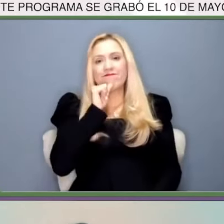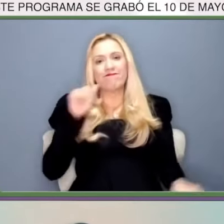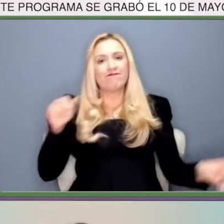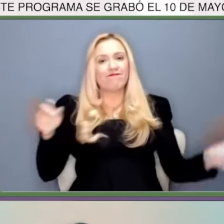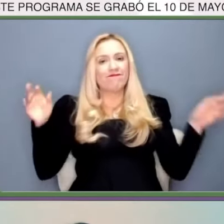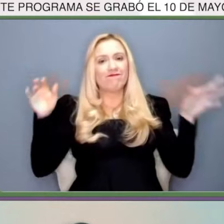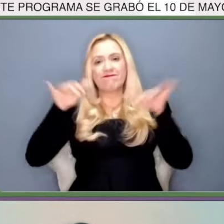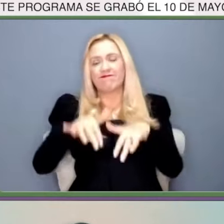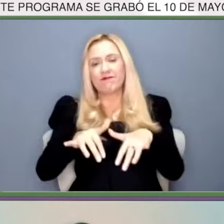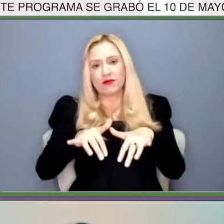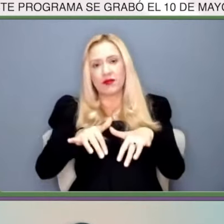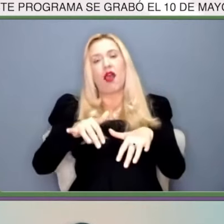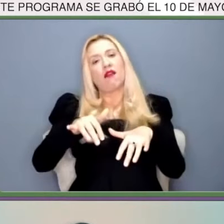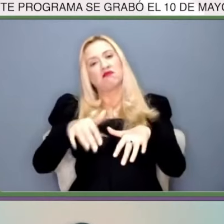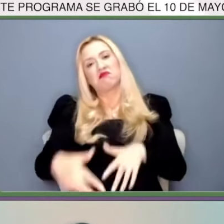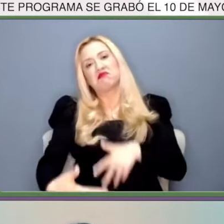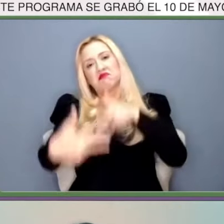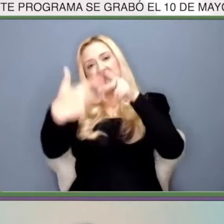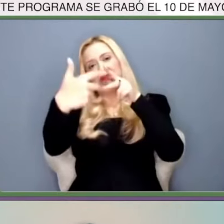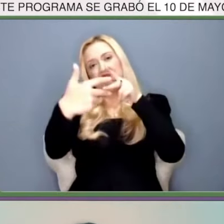pues obviamente es la virtualidad.